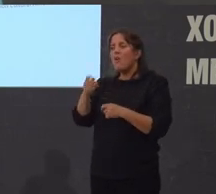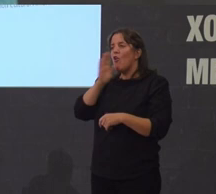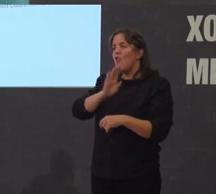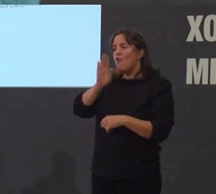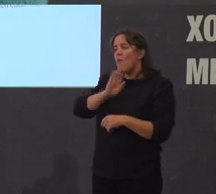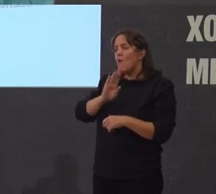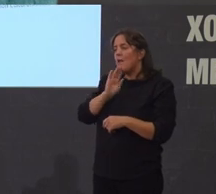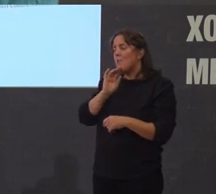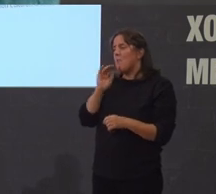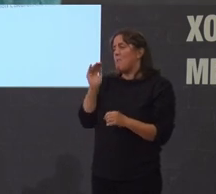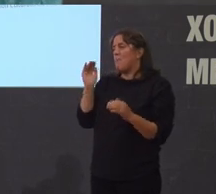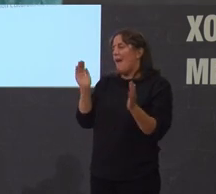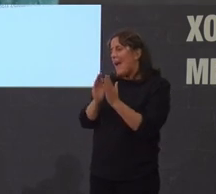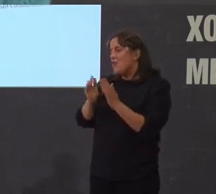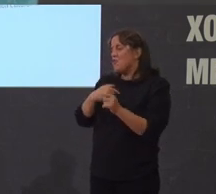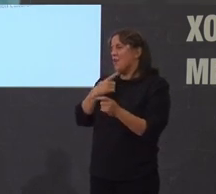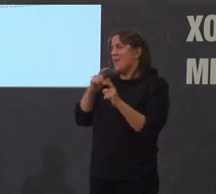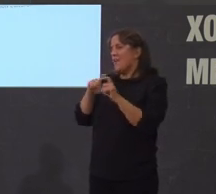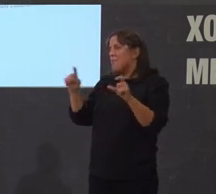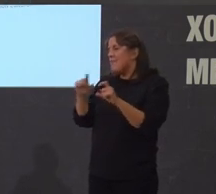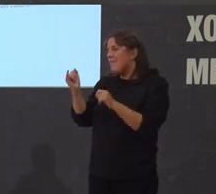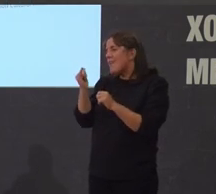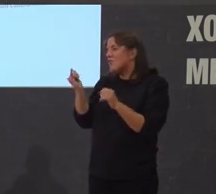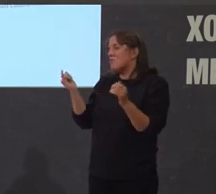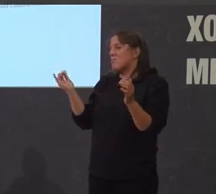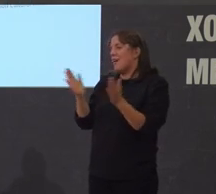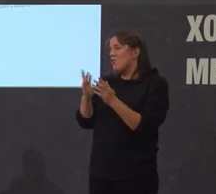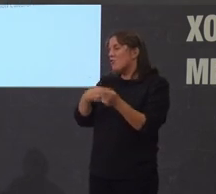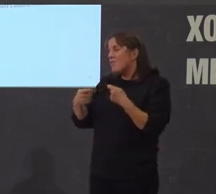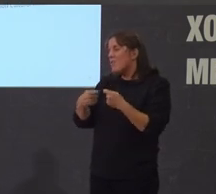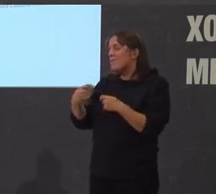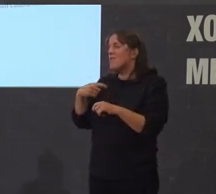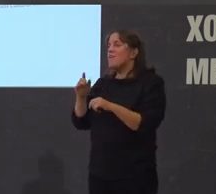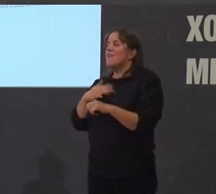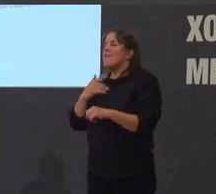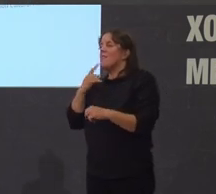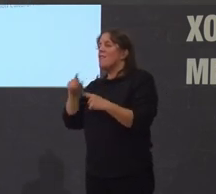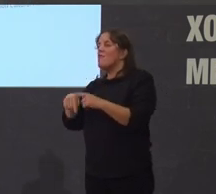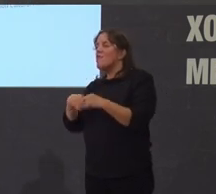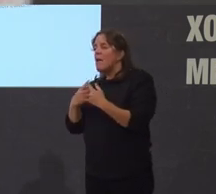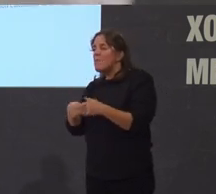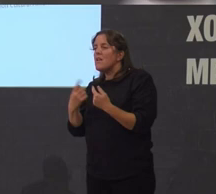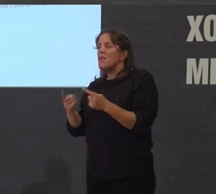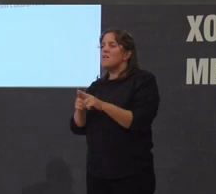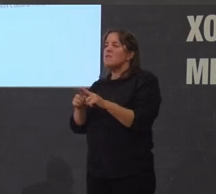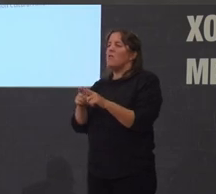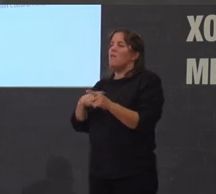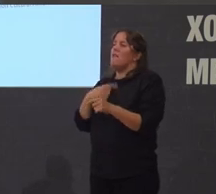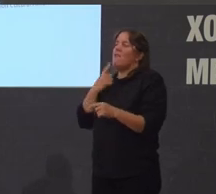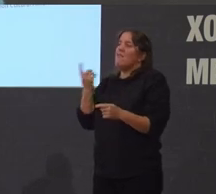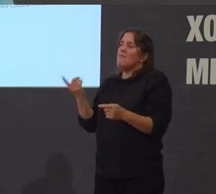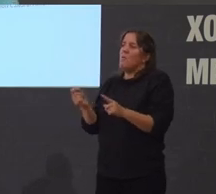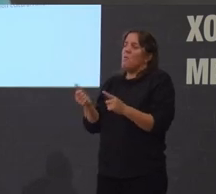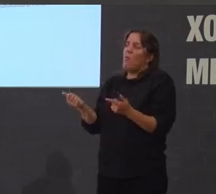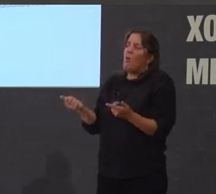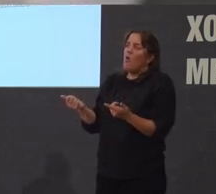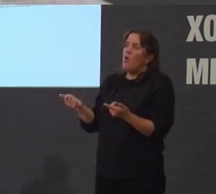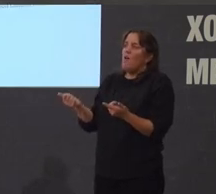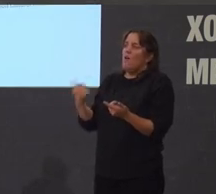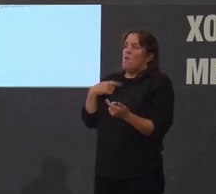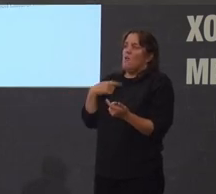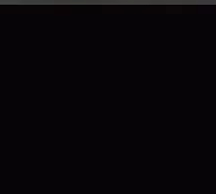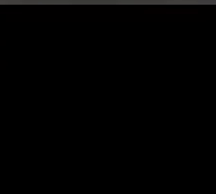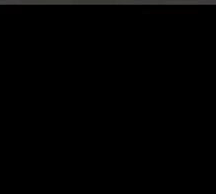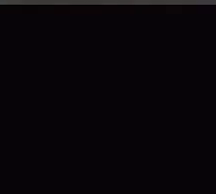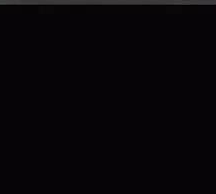pero que llevan a cabo pequeños comerciantes esas familias desafectas verdad que estaban que tenían